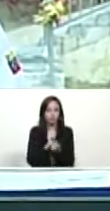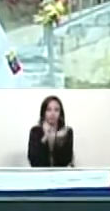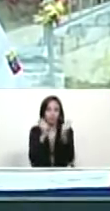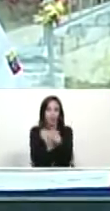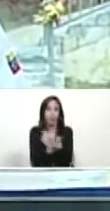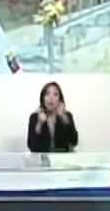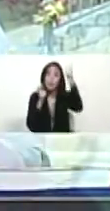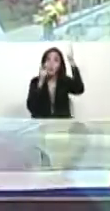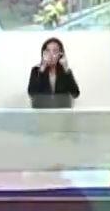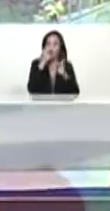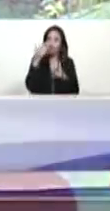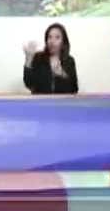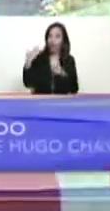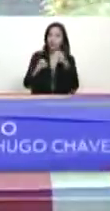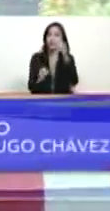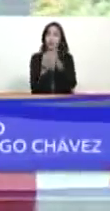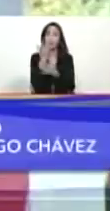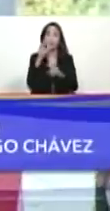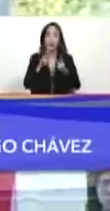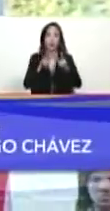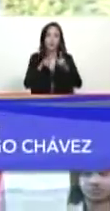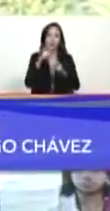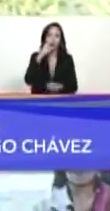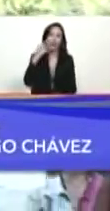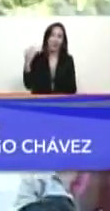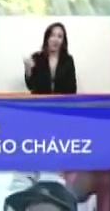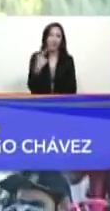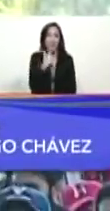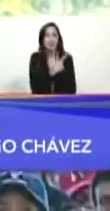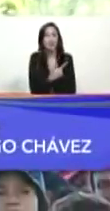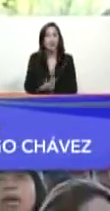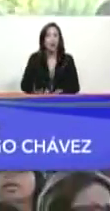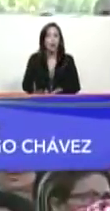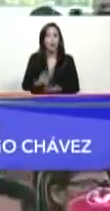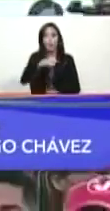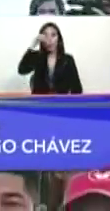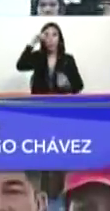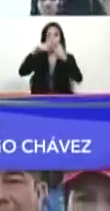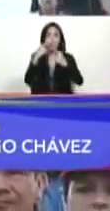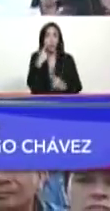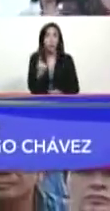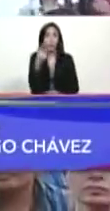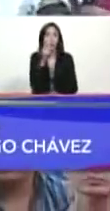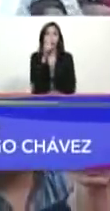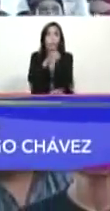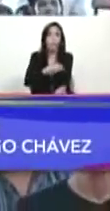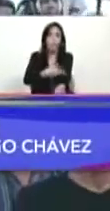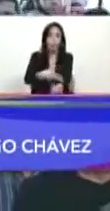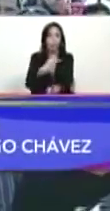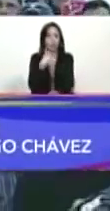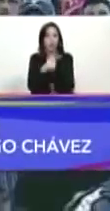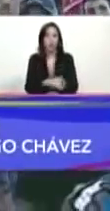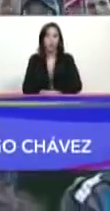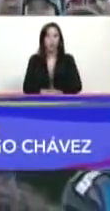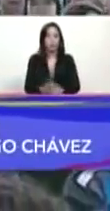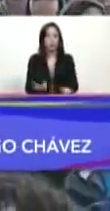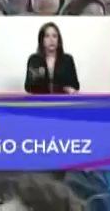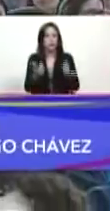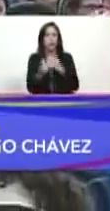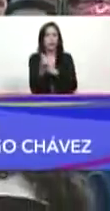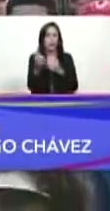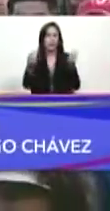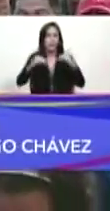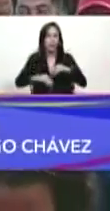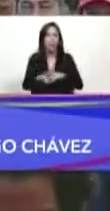Chávez, cuando fundó la gran misión Vivienda Venezuela, puso como la primera meta 2 millones. Pero después se dio cuenta y dijo: no, vamos